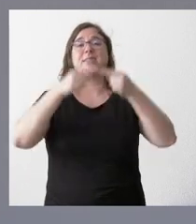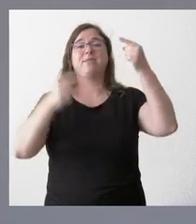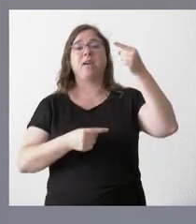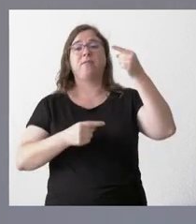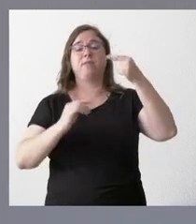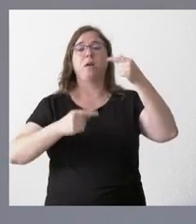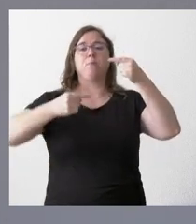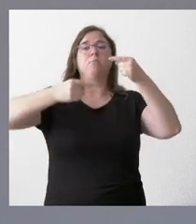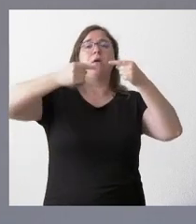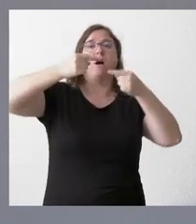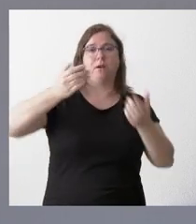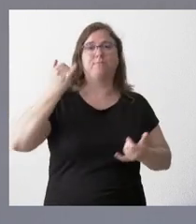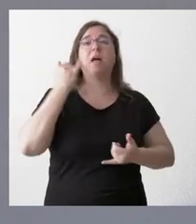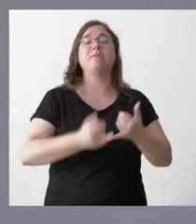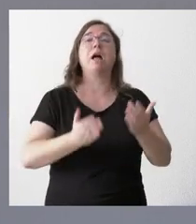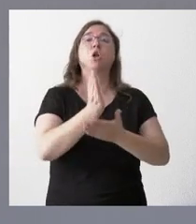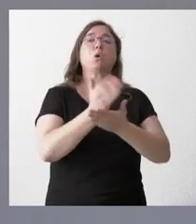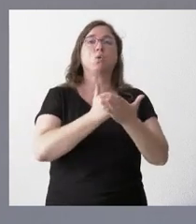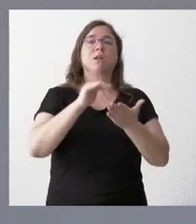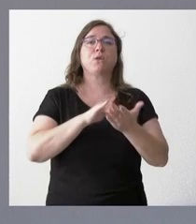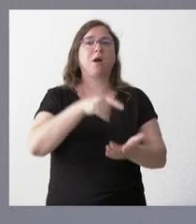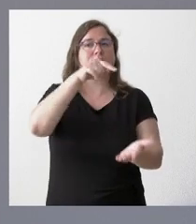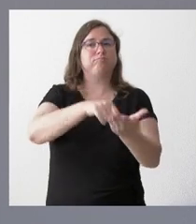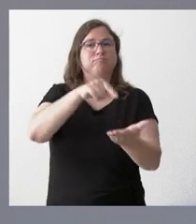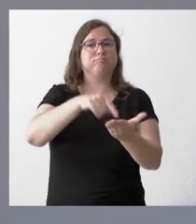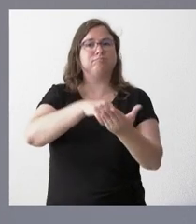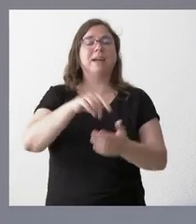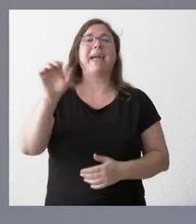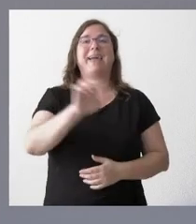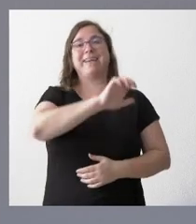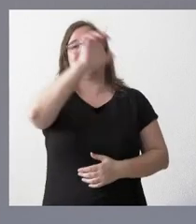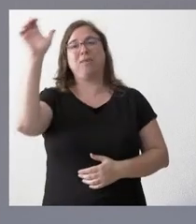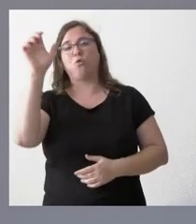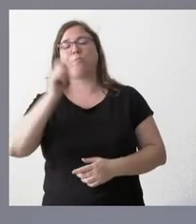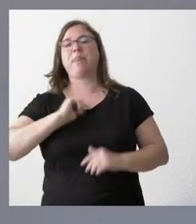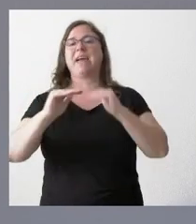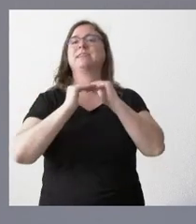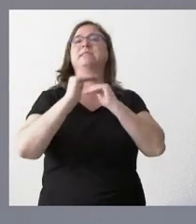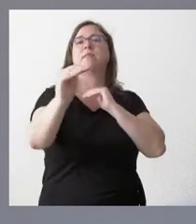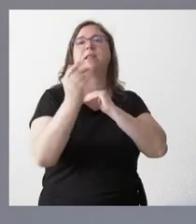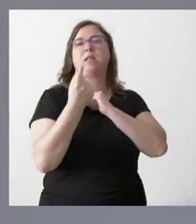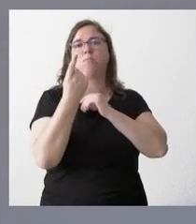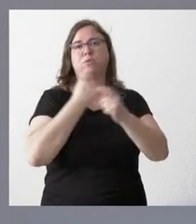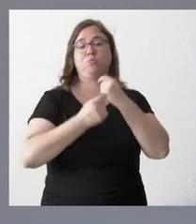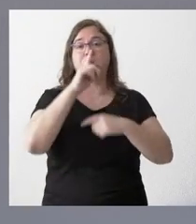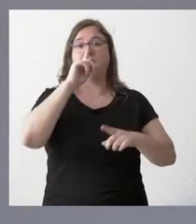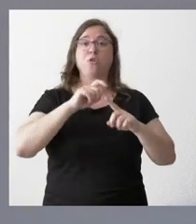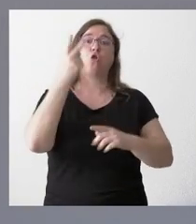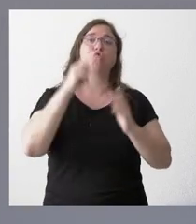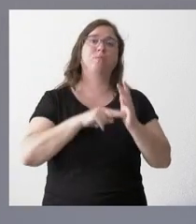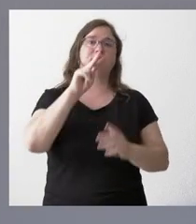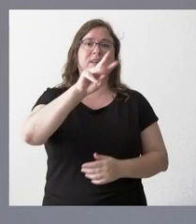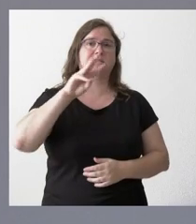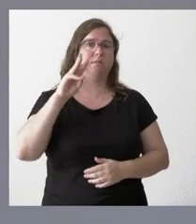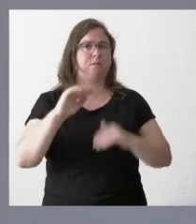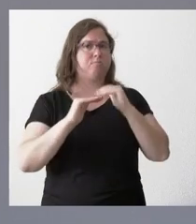Las comunidades autónomas se van acercando a esa exigencia europea de estabilidad presupuestaria. Para el año 2023 seguirán sin estar